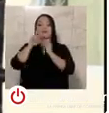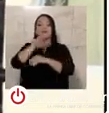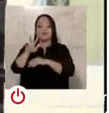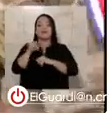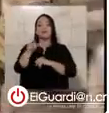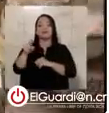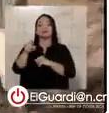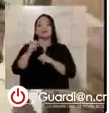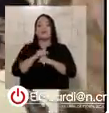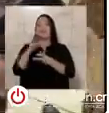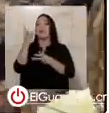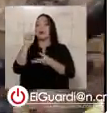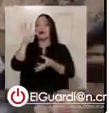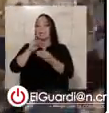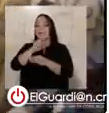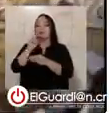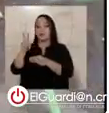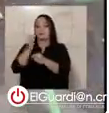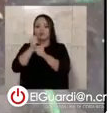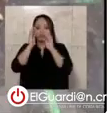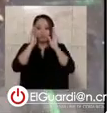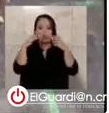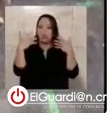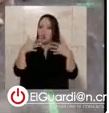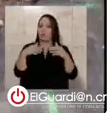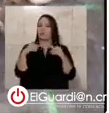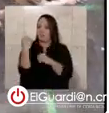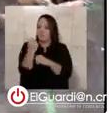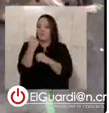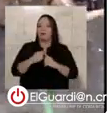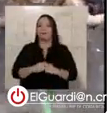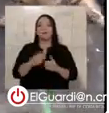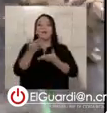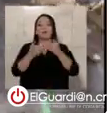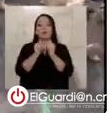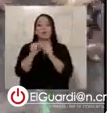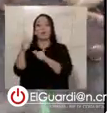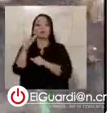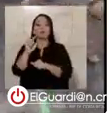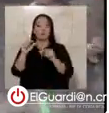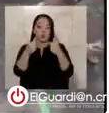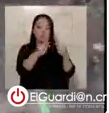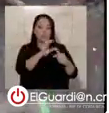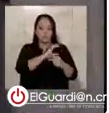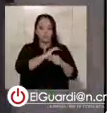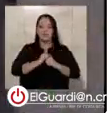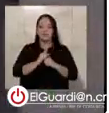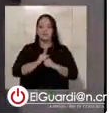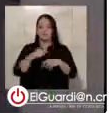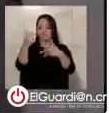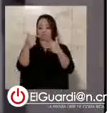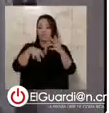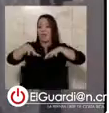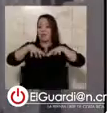han participado en un total de 22 operativos de alto riesgo. Eso y colaboración con otros cuerpos policiales. Estas acciones han permitido